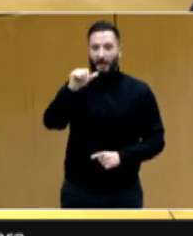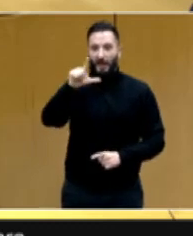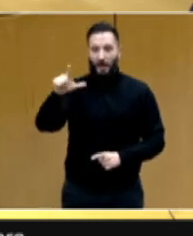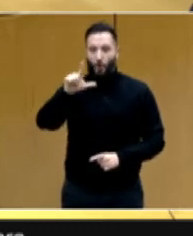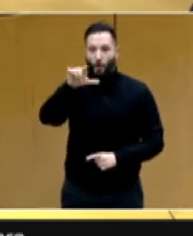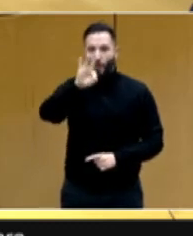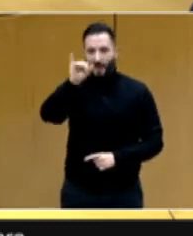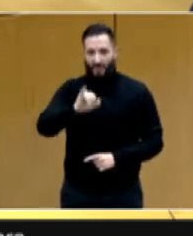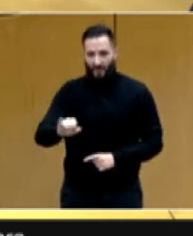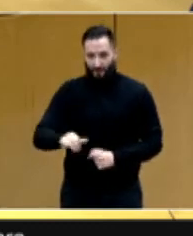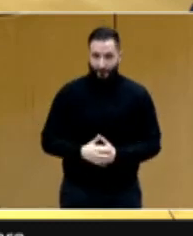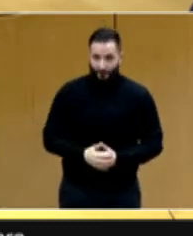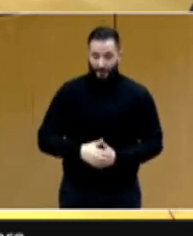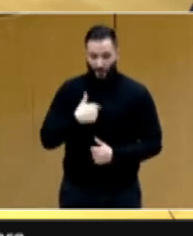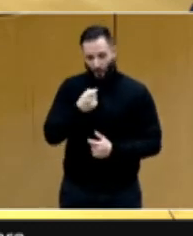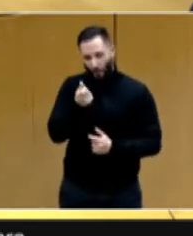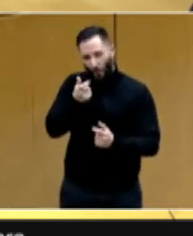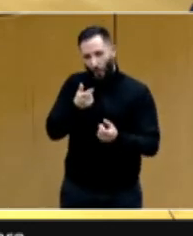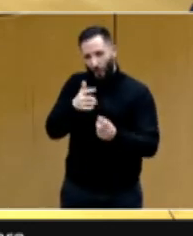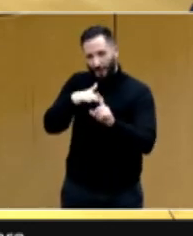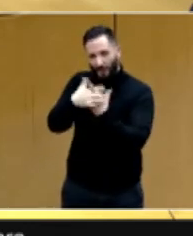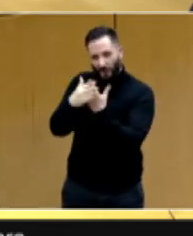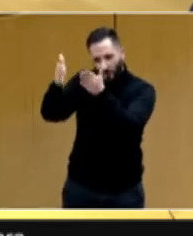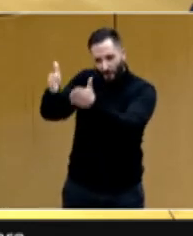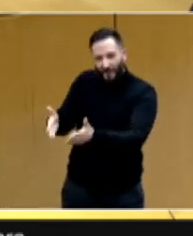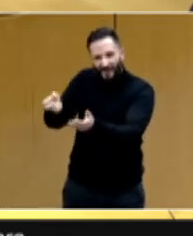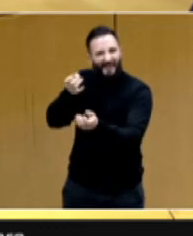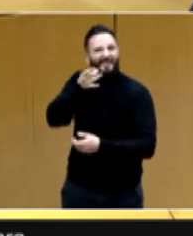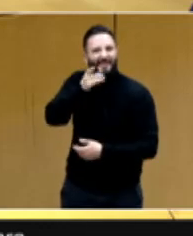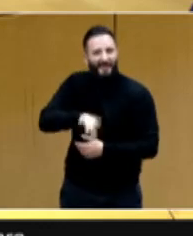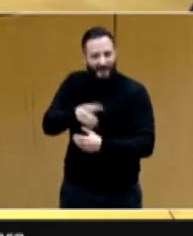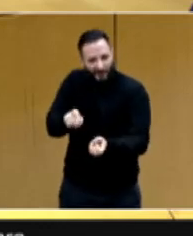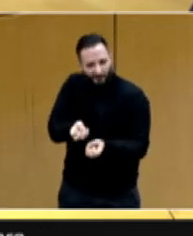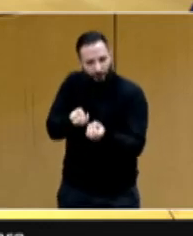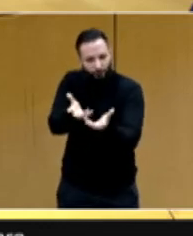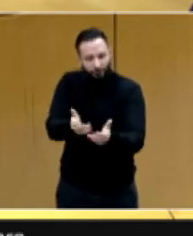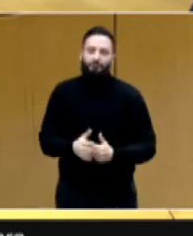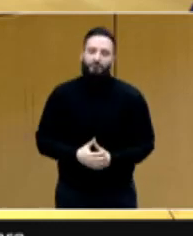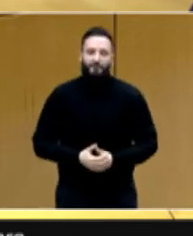López y voy a contarles algo sobre Quiénes Daniel